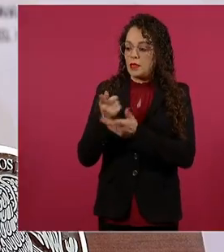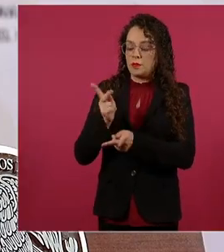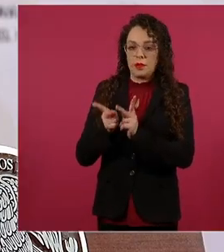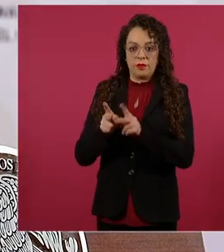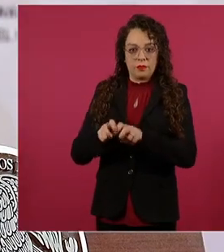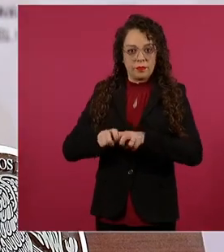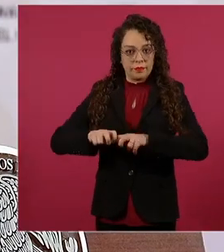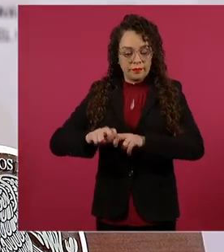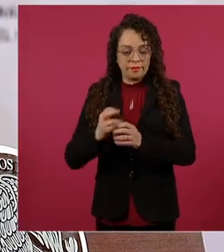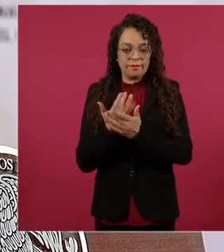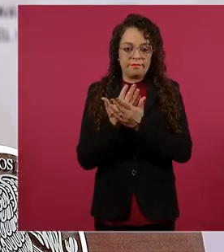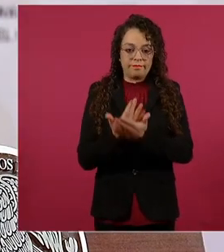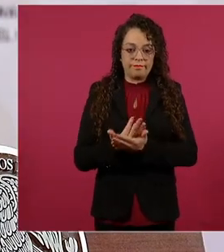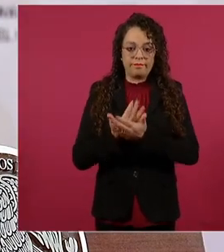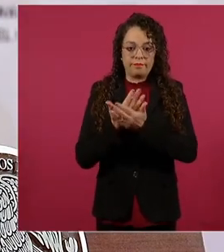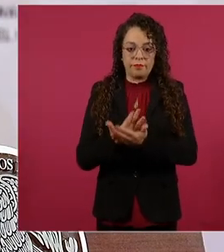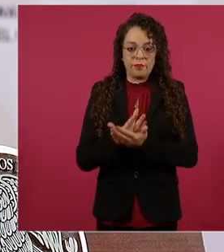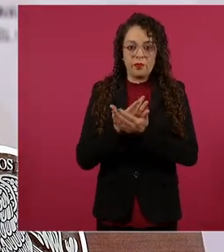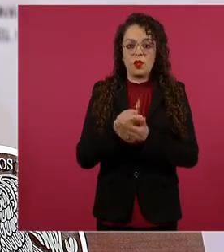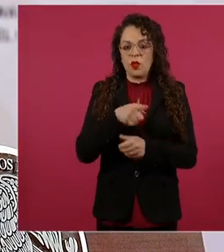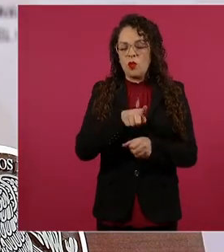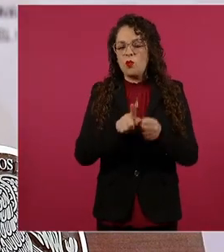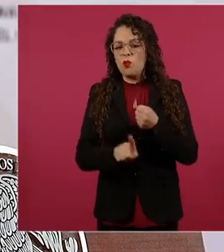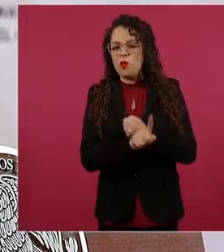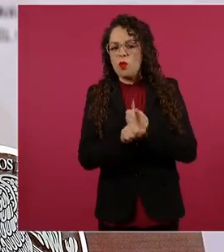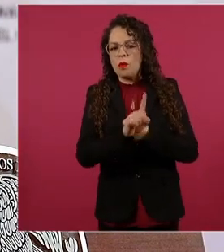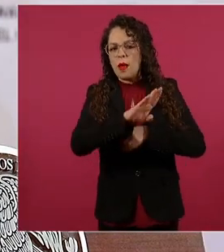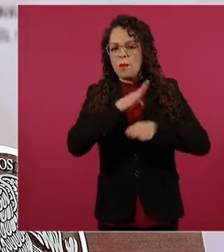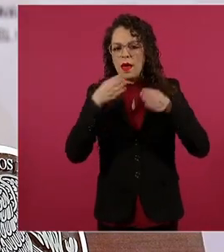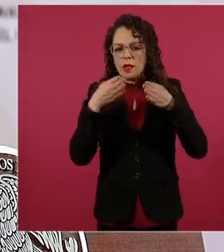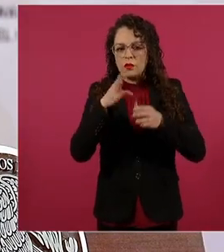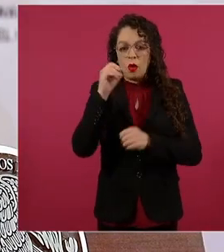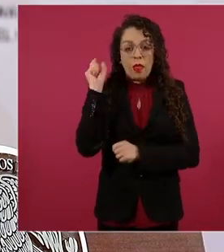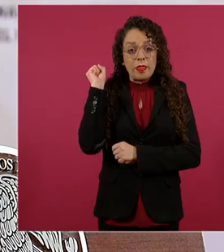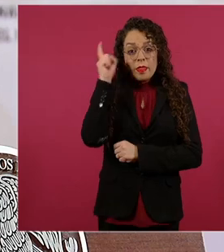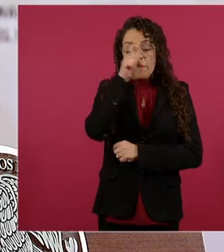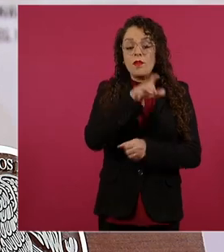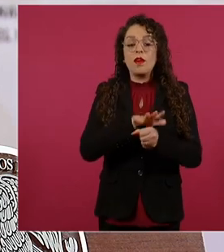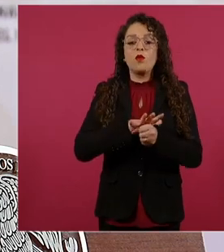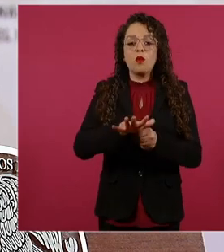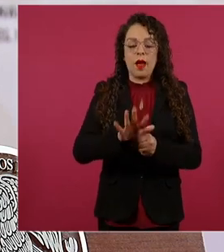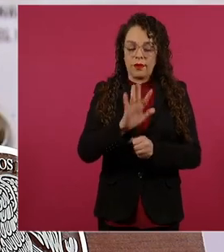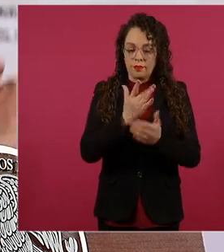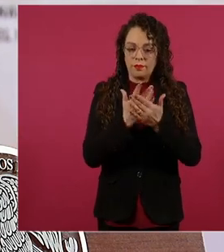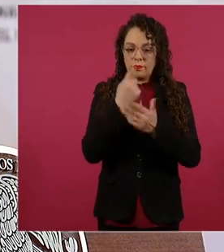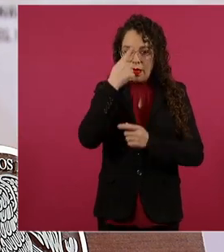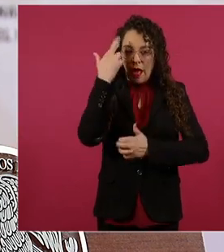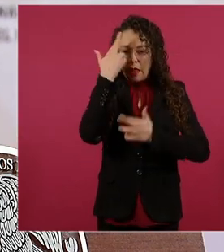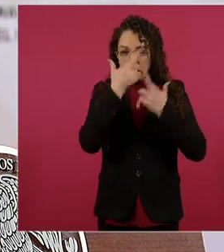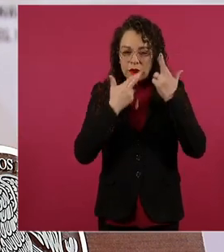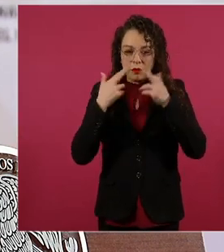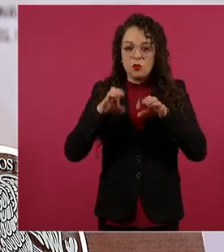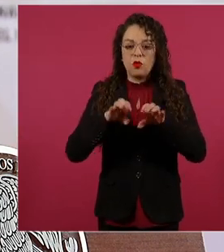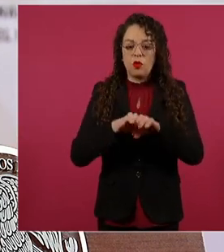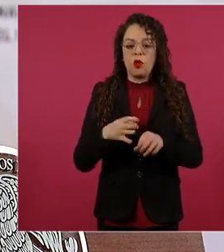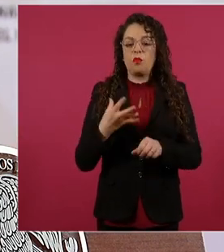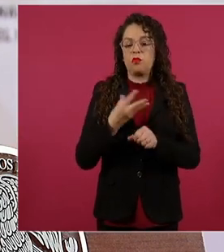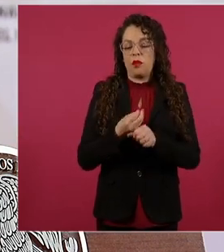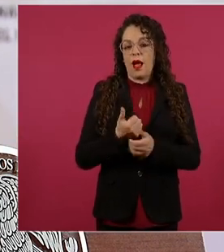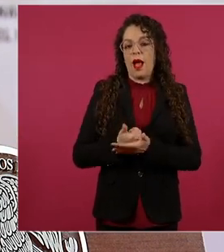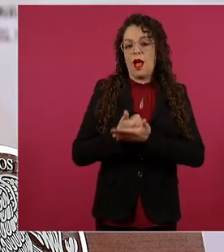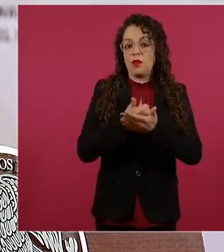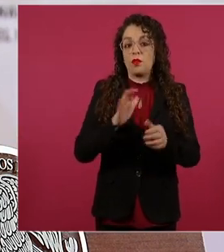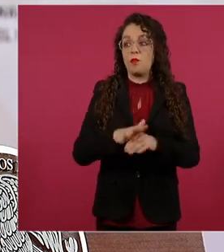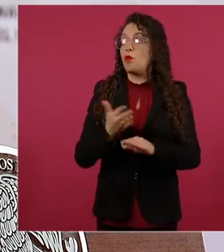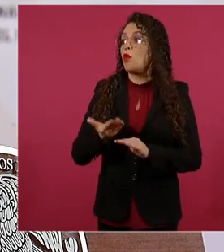problemáticas, a veces problemáticas específicas, a problemáticas complicadas. Hay una serie importante de fraudes que se